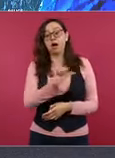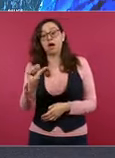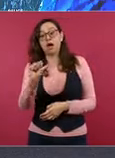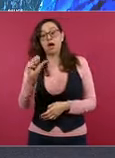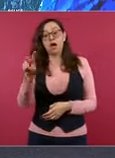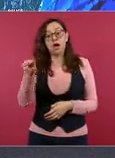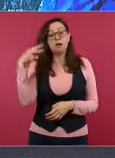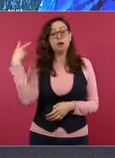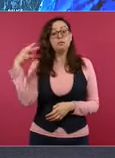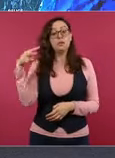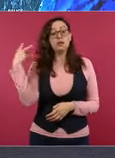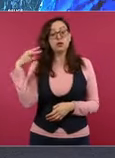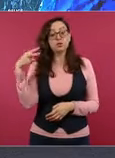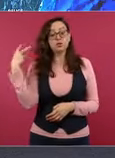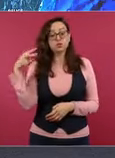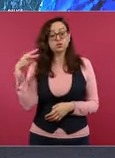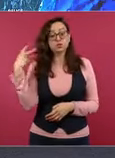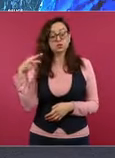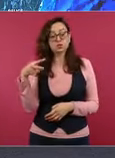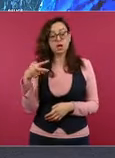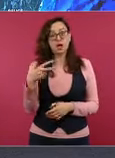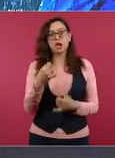Lo inauguró en